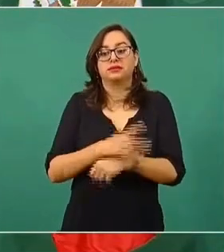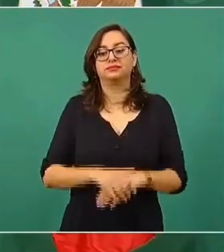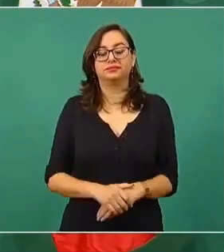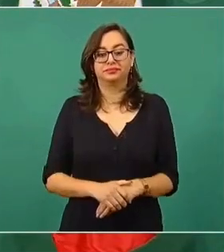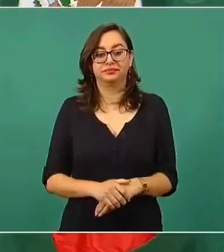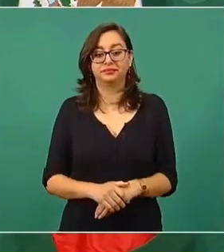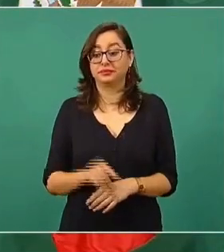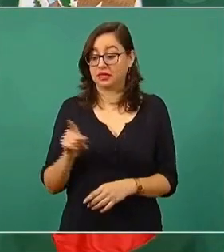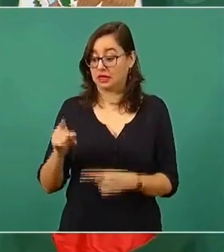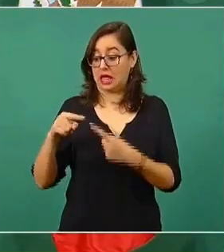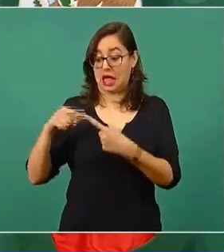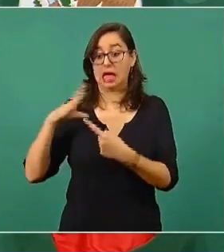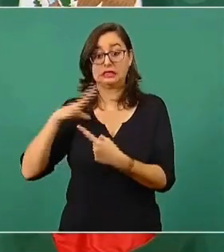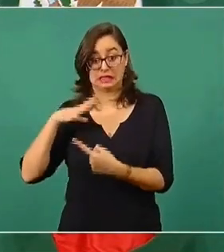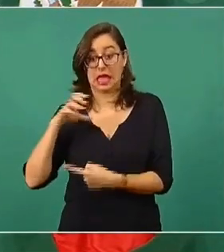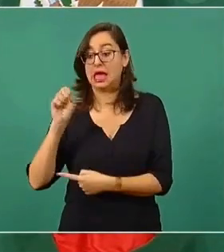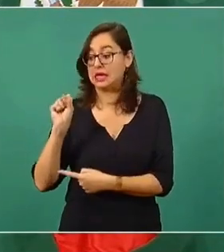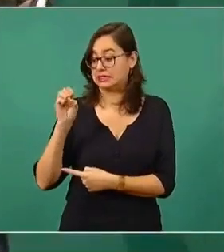aparte de la Secretaría,